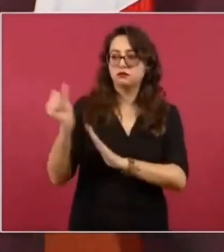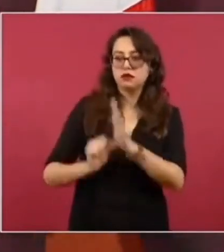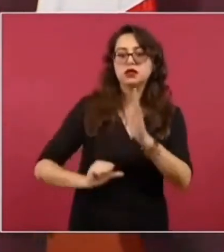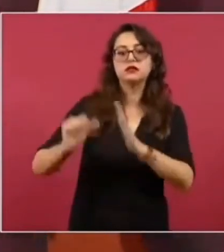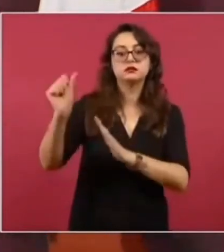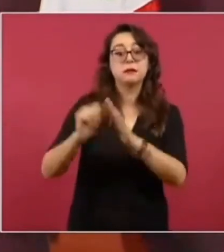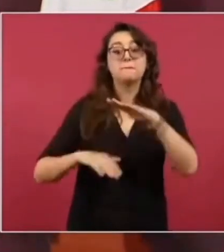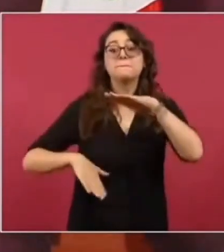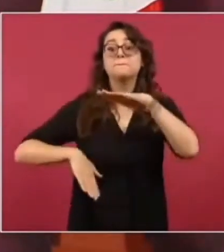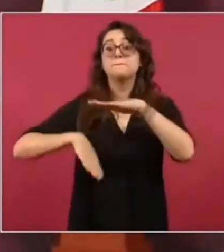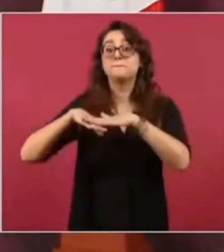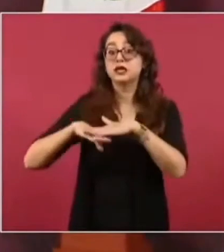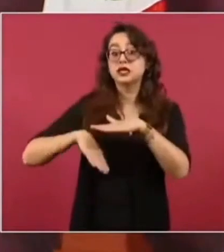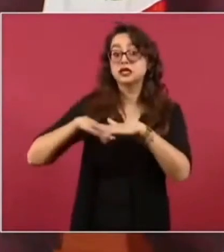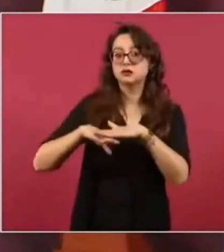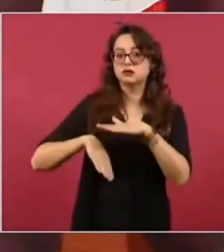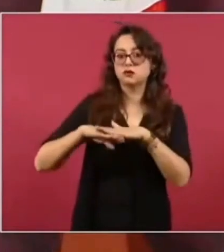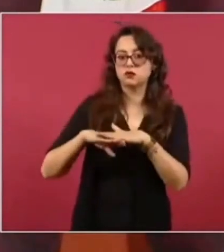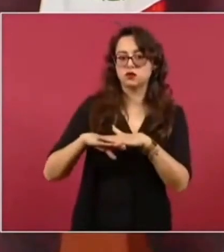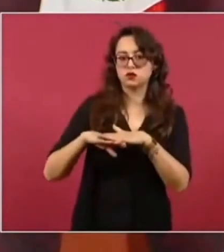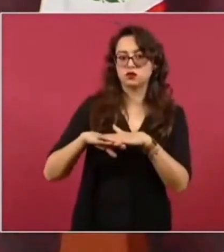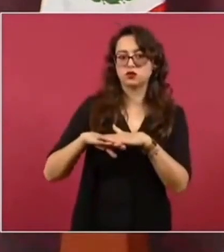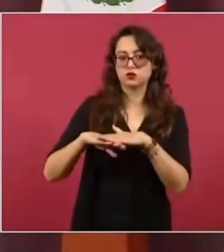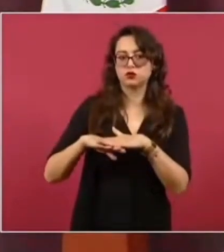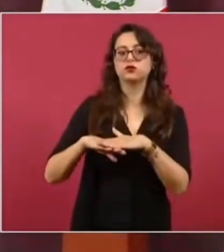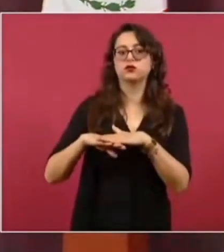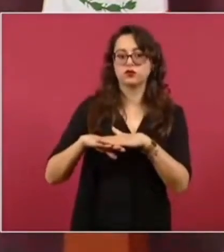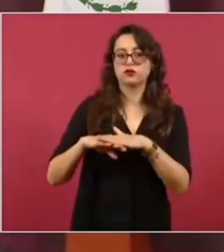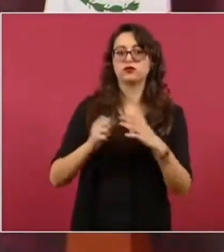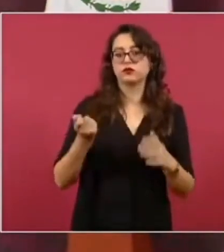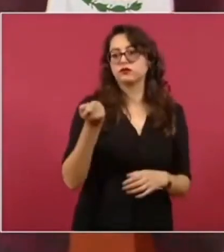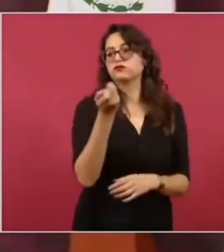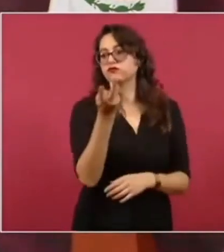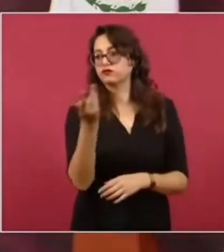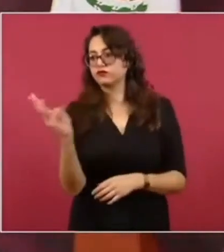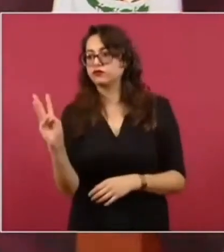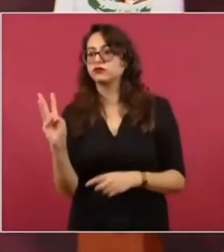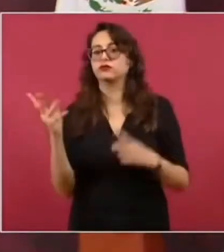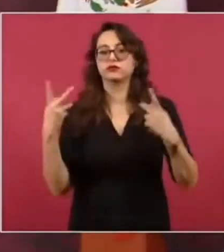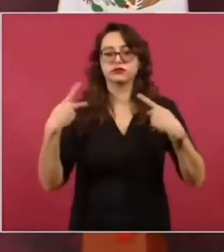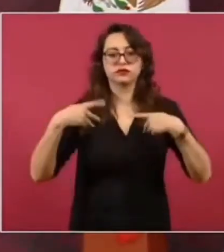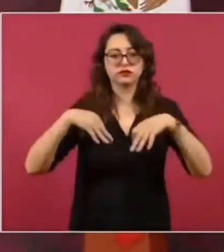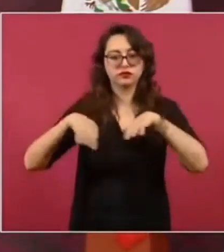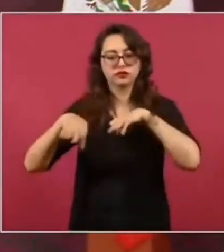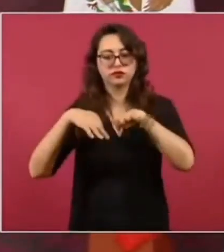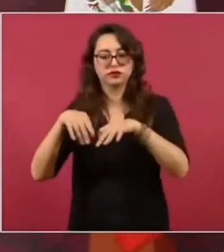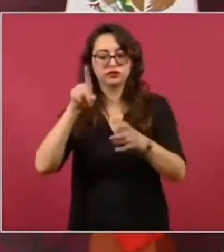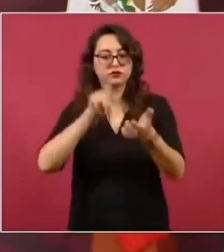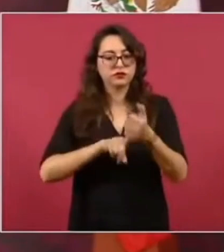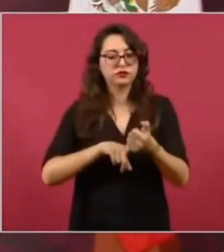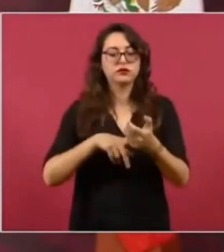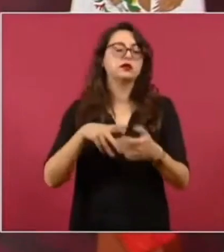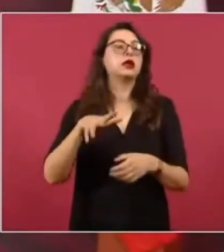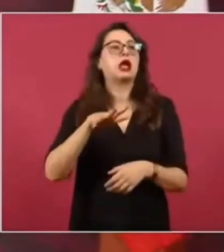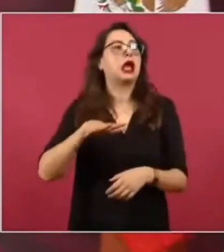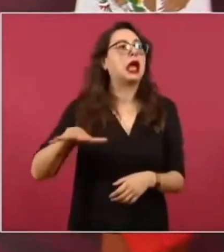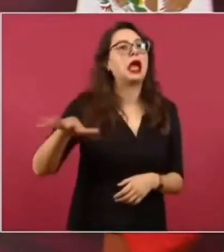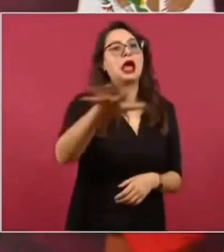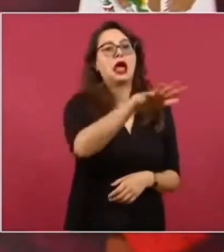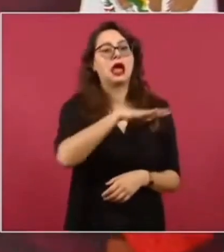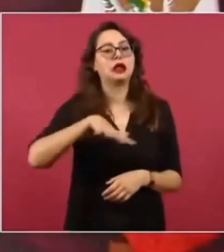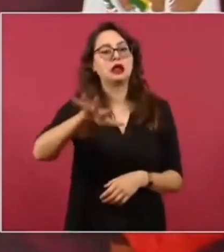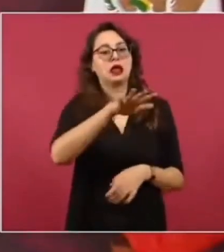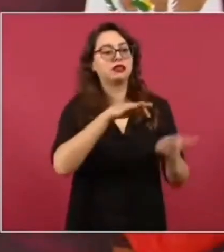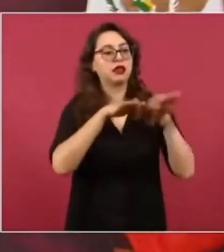Que es el promedio que obtienen actualmente los trabajadores inscritos en el Seguro Social.